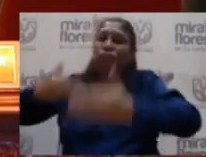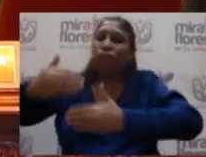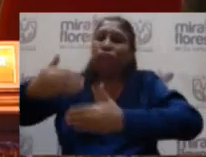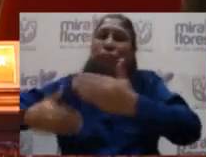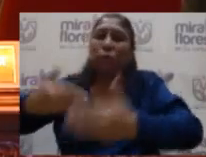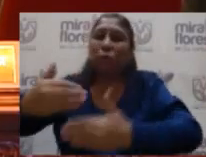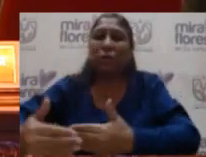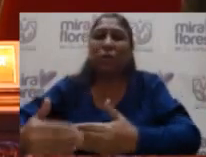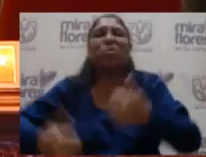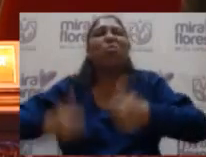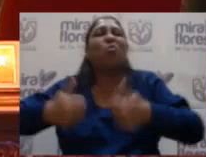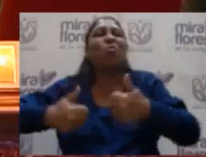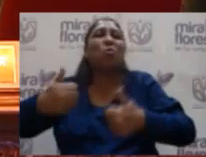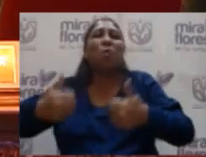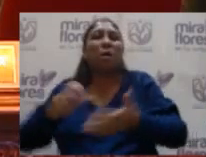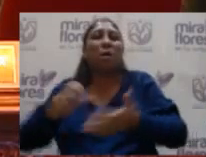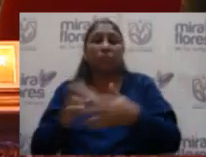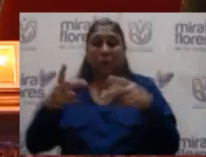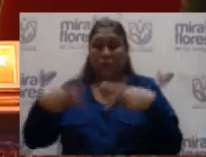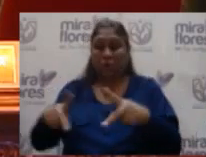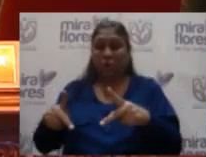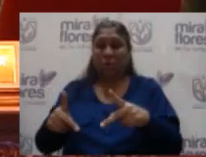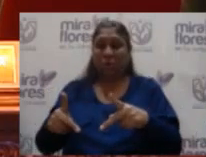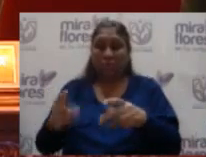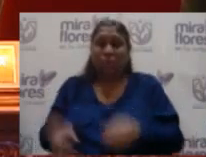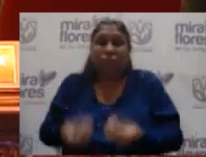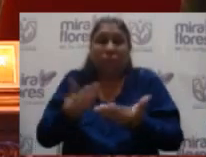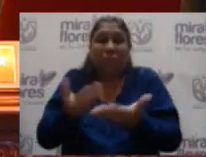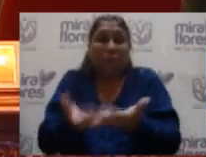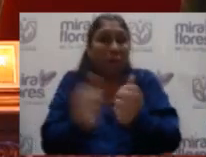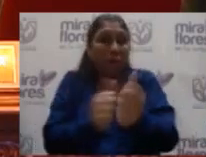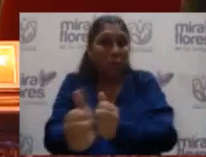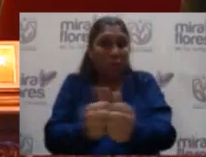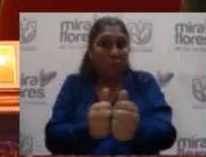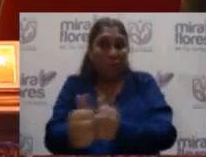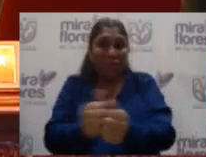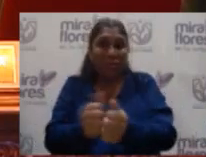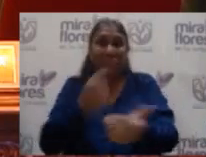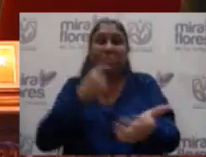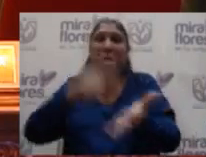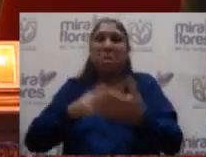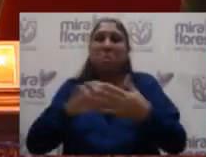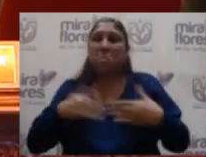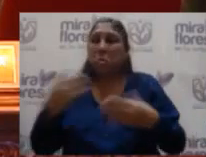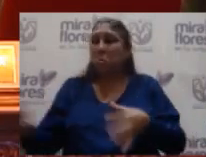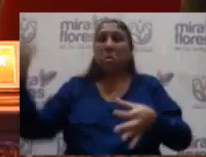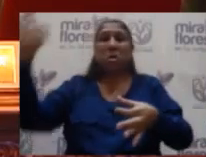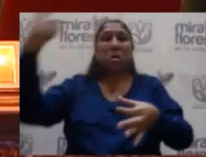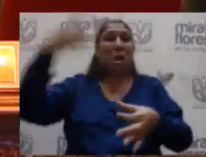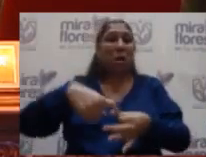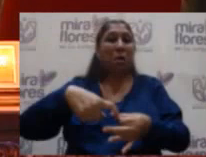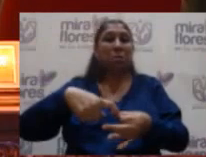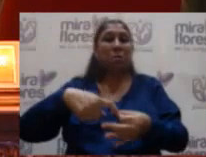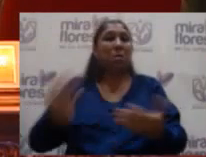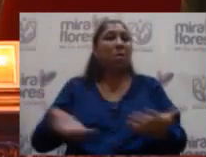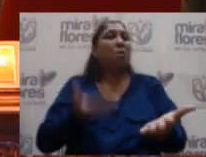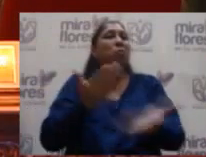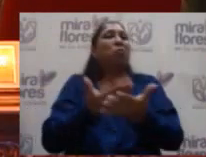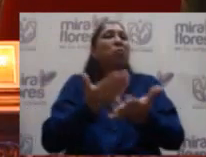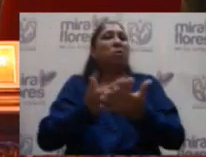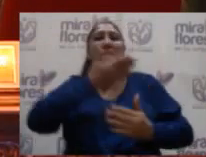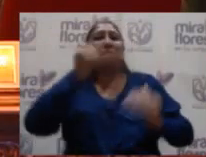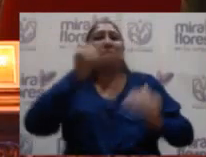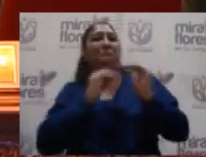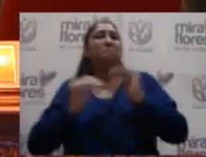que es el proceso que nos permite el concurso. Y en el concurso podrá venir alguien que ofrezca mejores